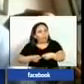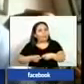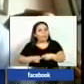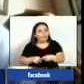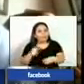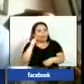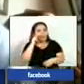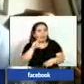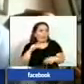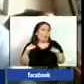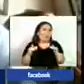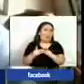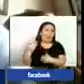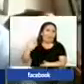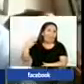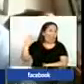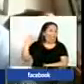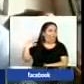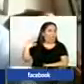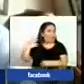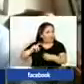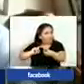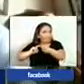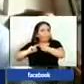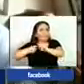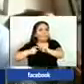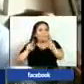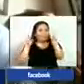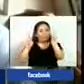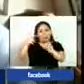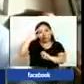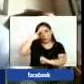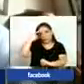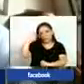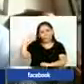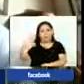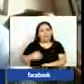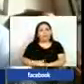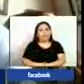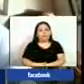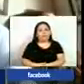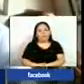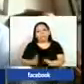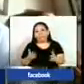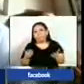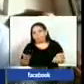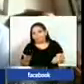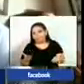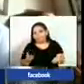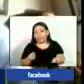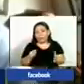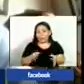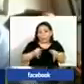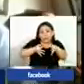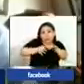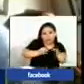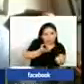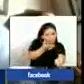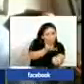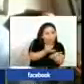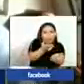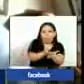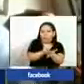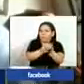manera tradicional de hacer política y plantea una nueva forma,